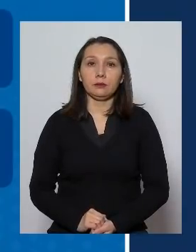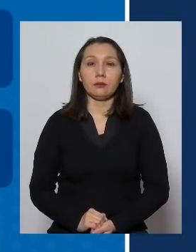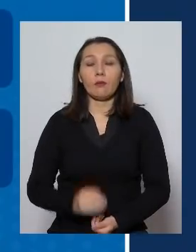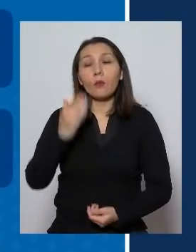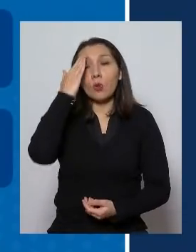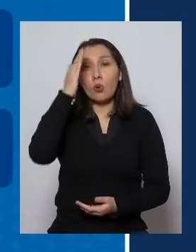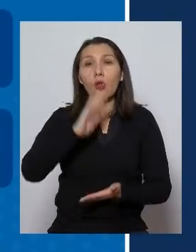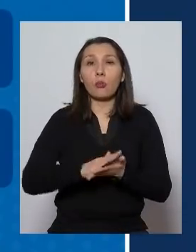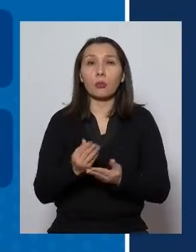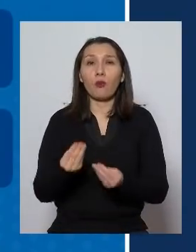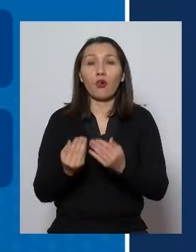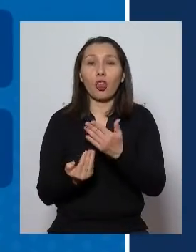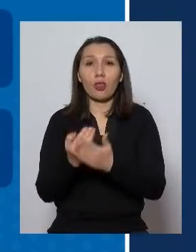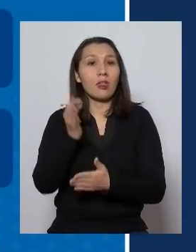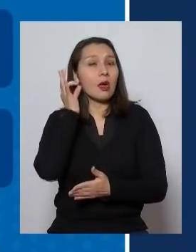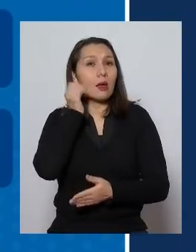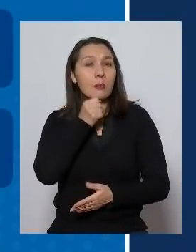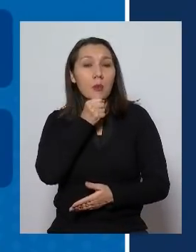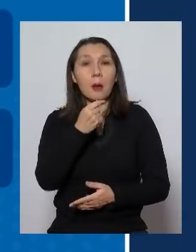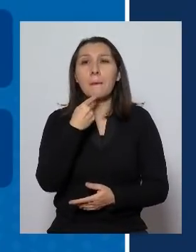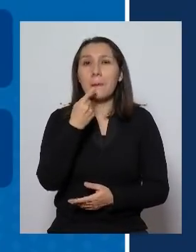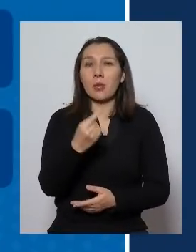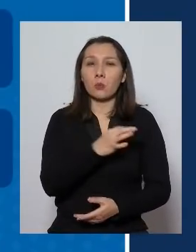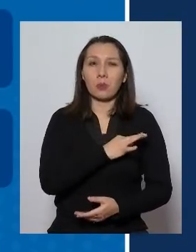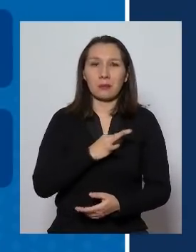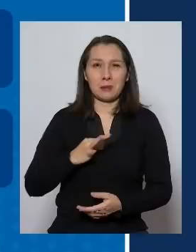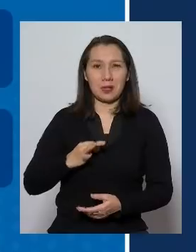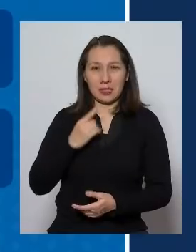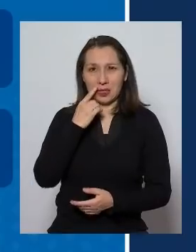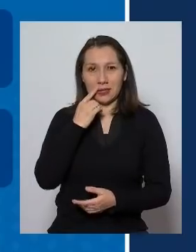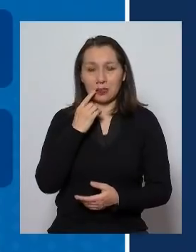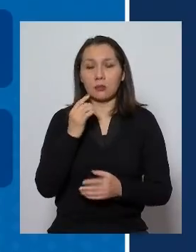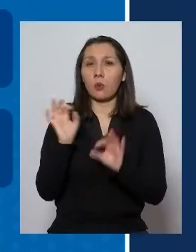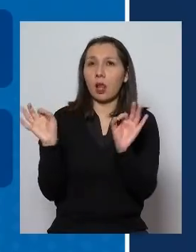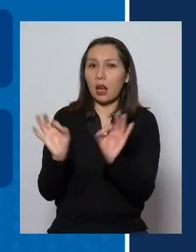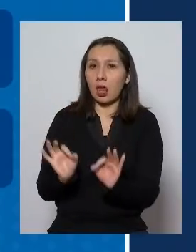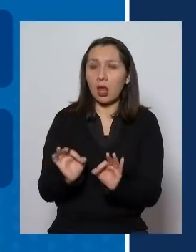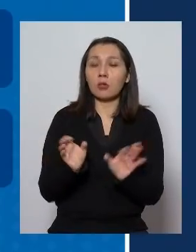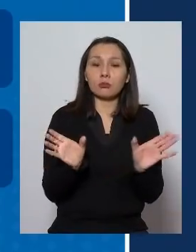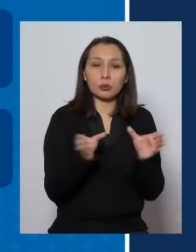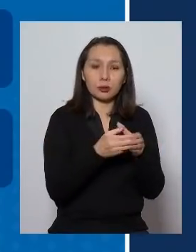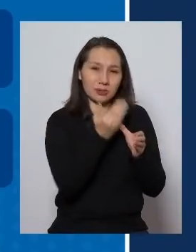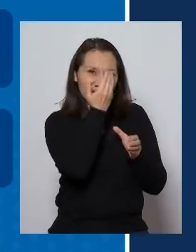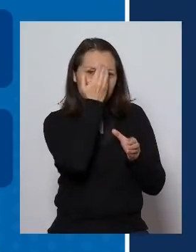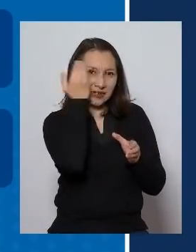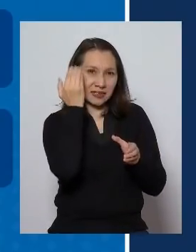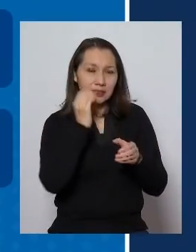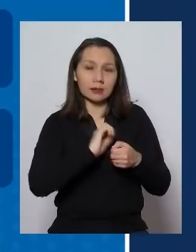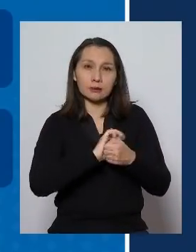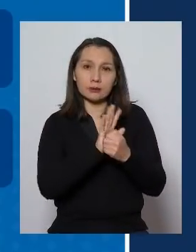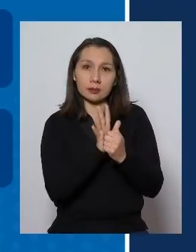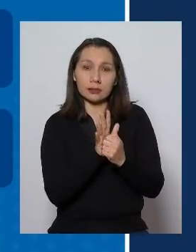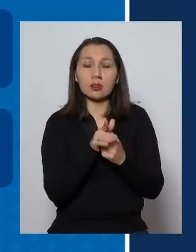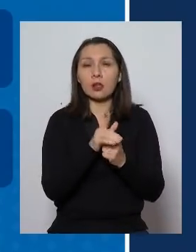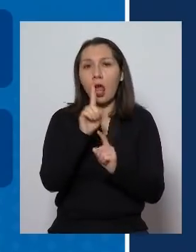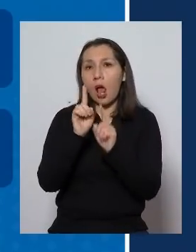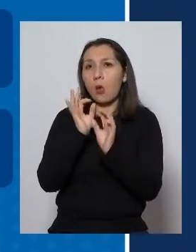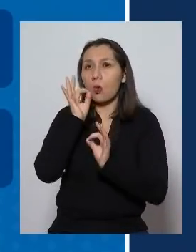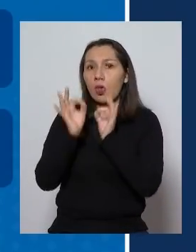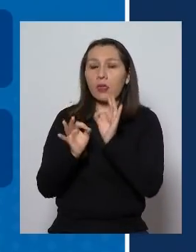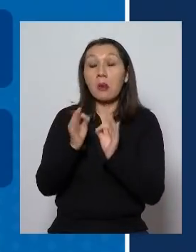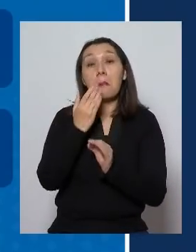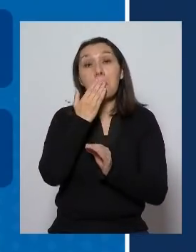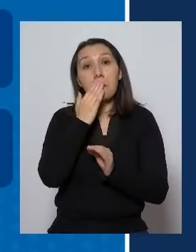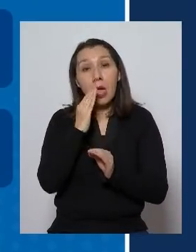Hola, ¿cómo están? Buenos días. Pregunta para el ministro. Respecto de recomendaciones del Consejo Asesor COVID-19, hay voces que dicen